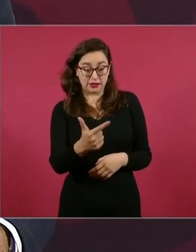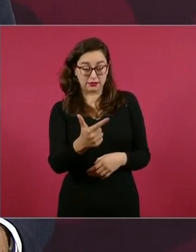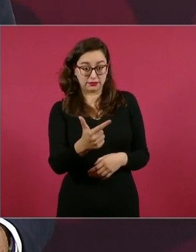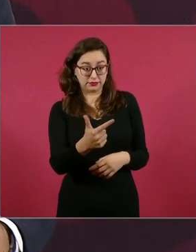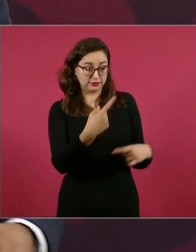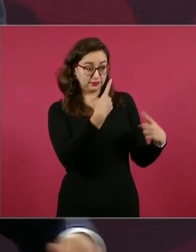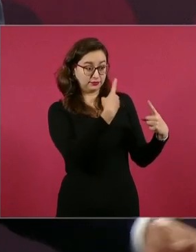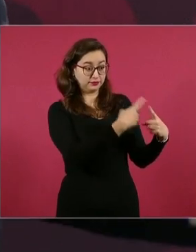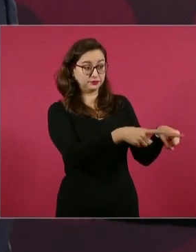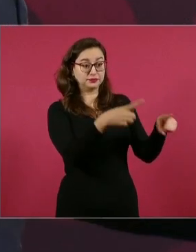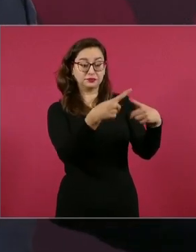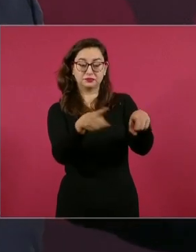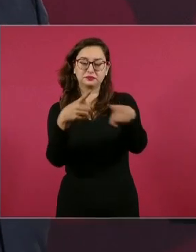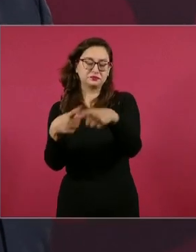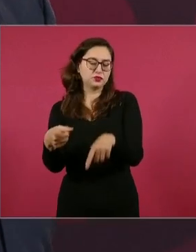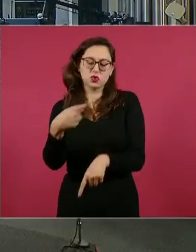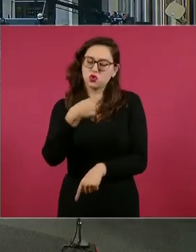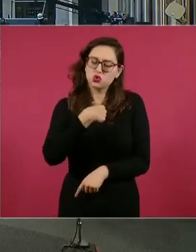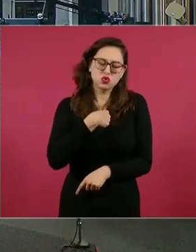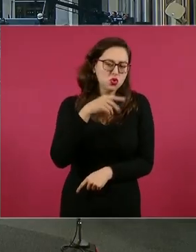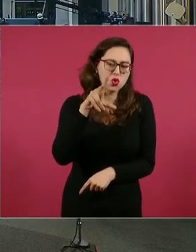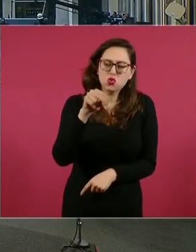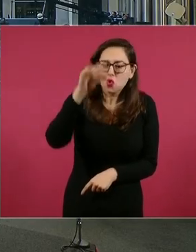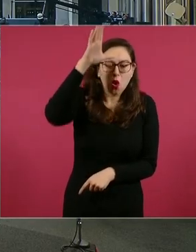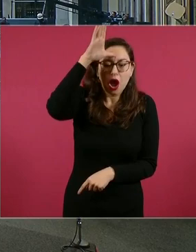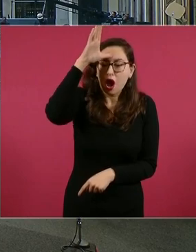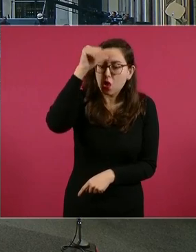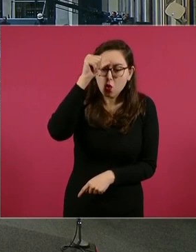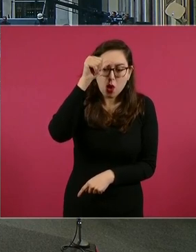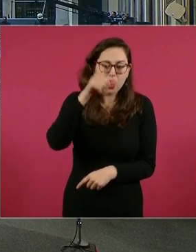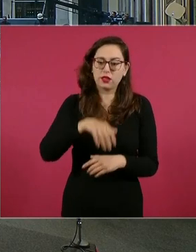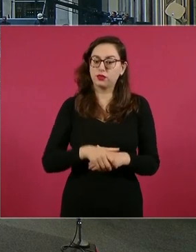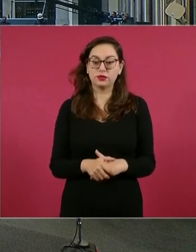gubernamentales porque entre otras cosas